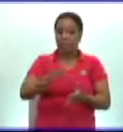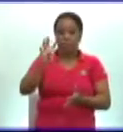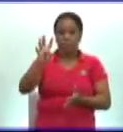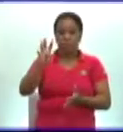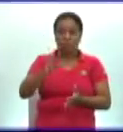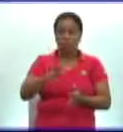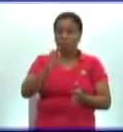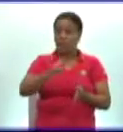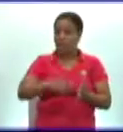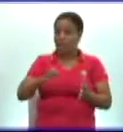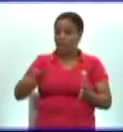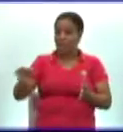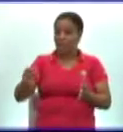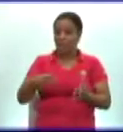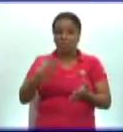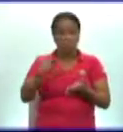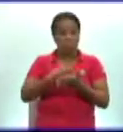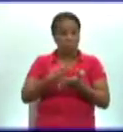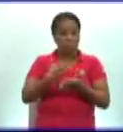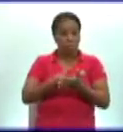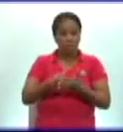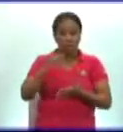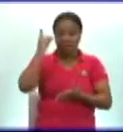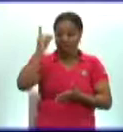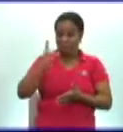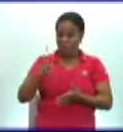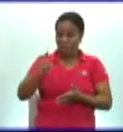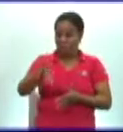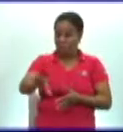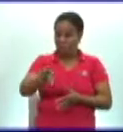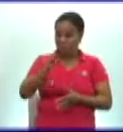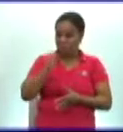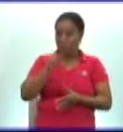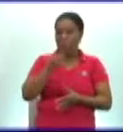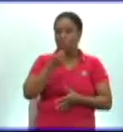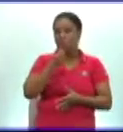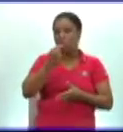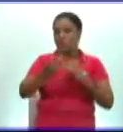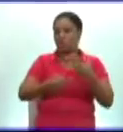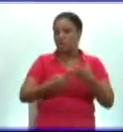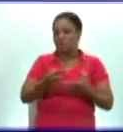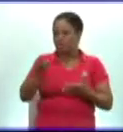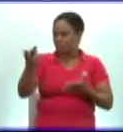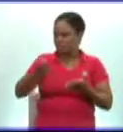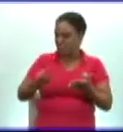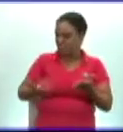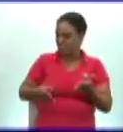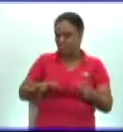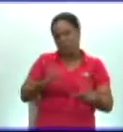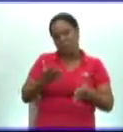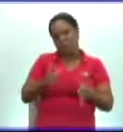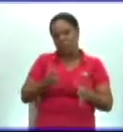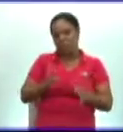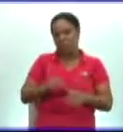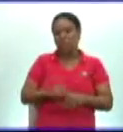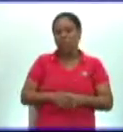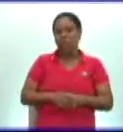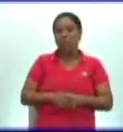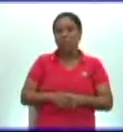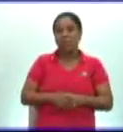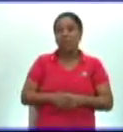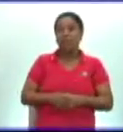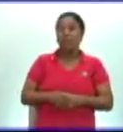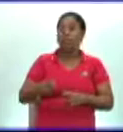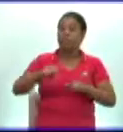Comprueba que los datos obtenidos pueden ser representados aproximadamente mediante